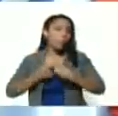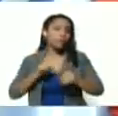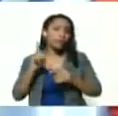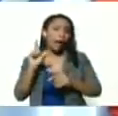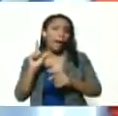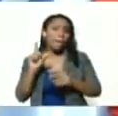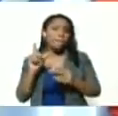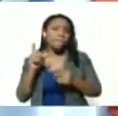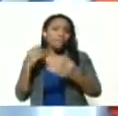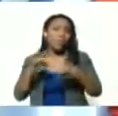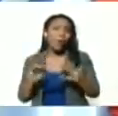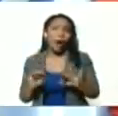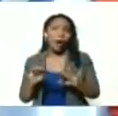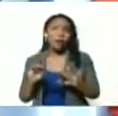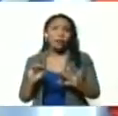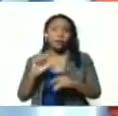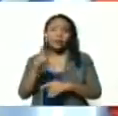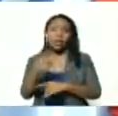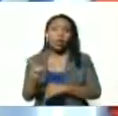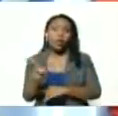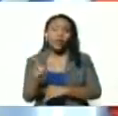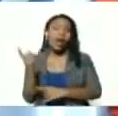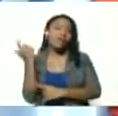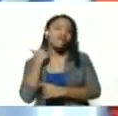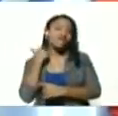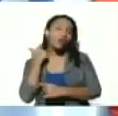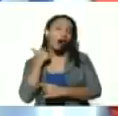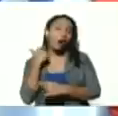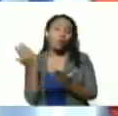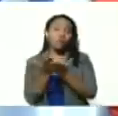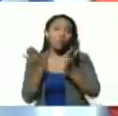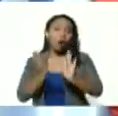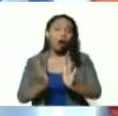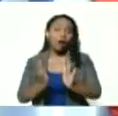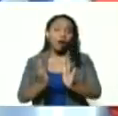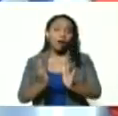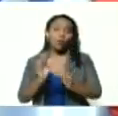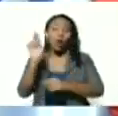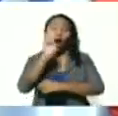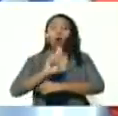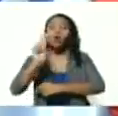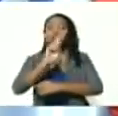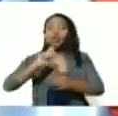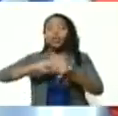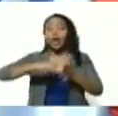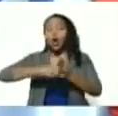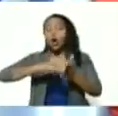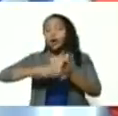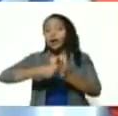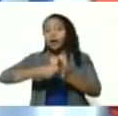atracadores o asaltantes de la vieja escuela. Aquí, con el uso de la tecnología,